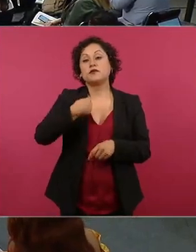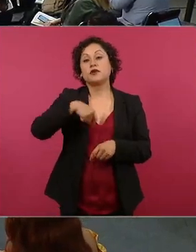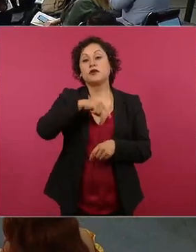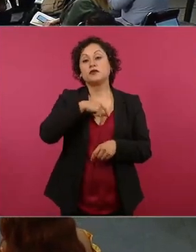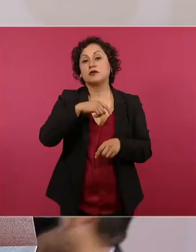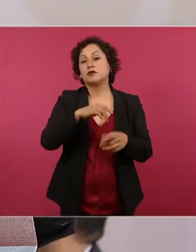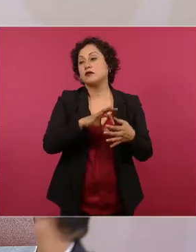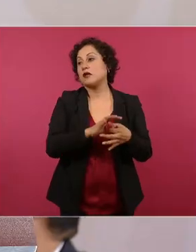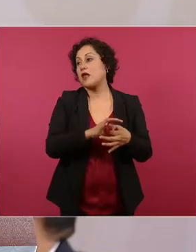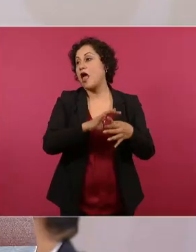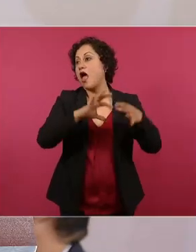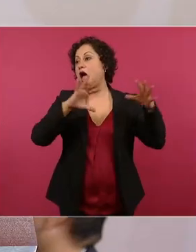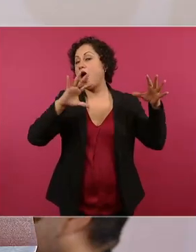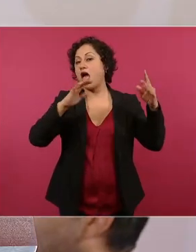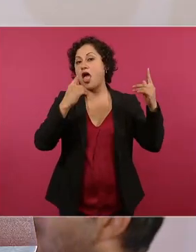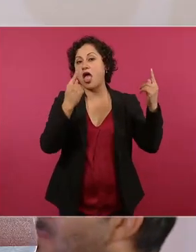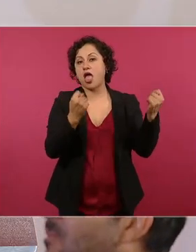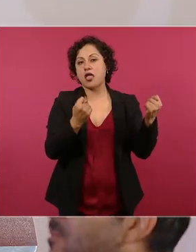desligarnos, romper.